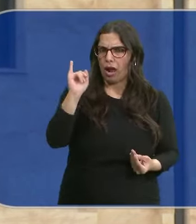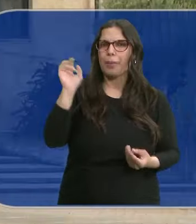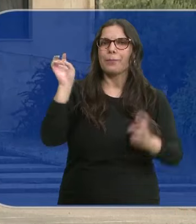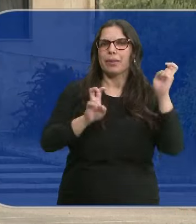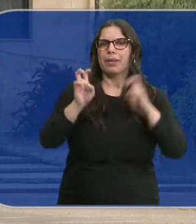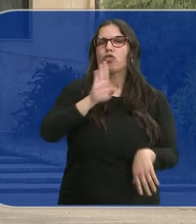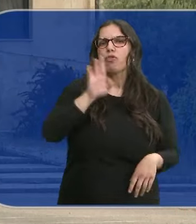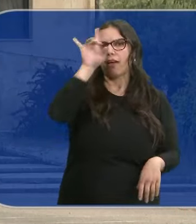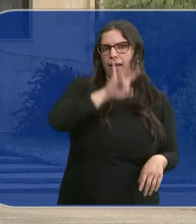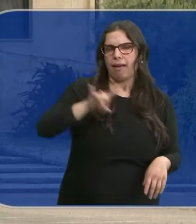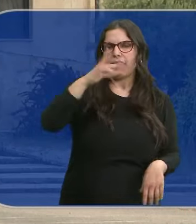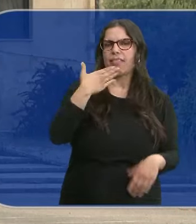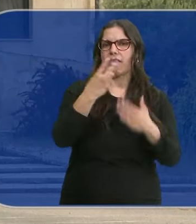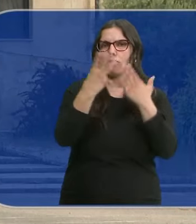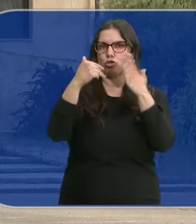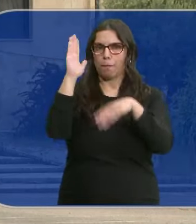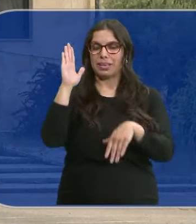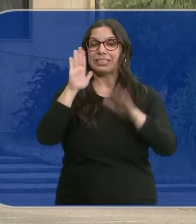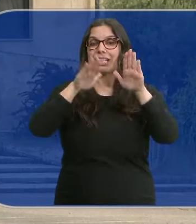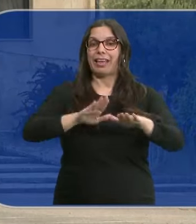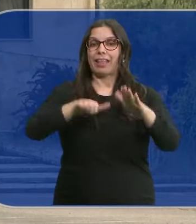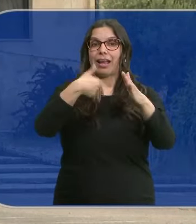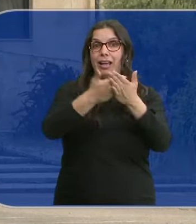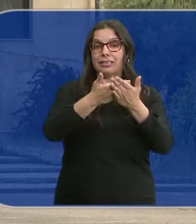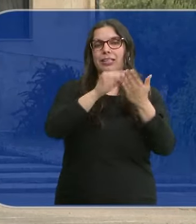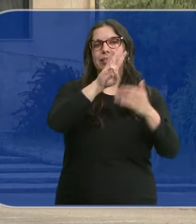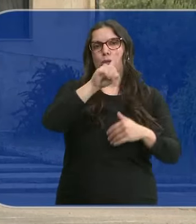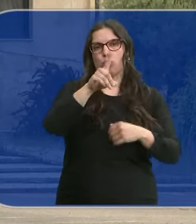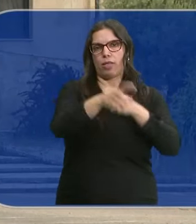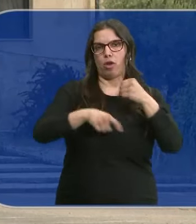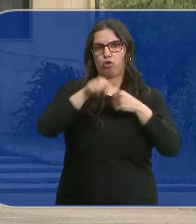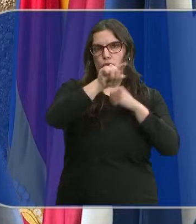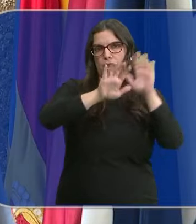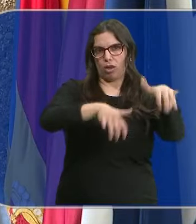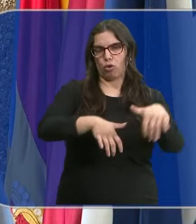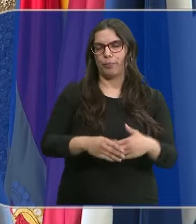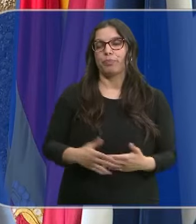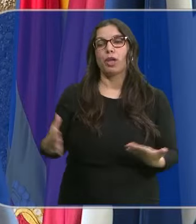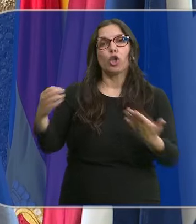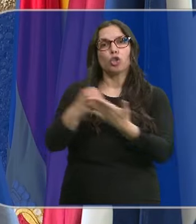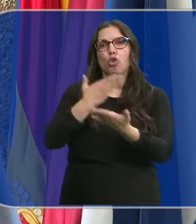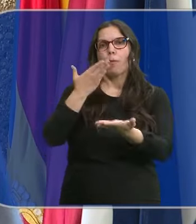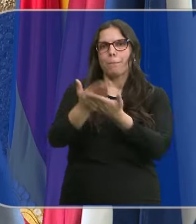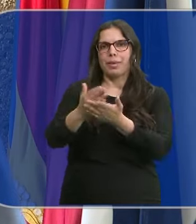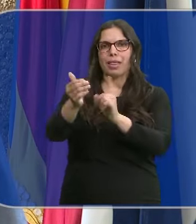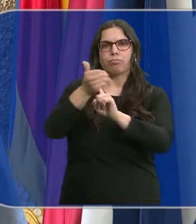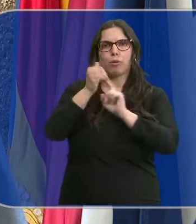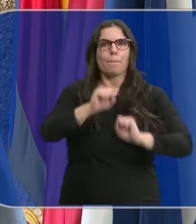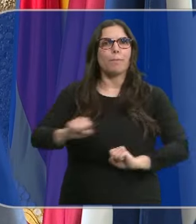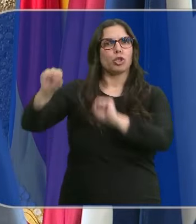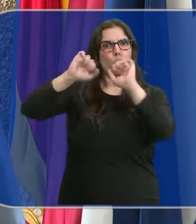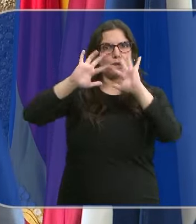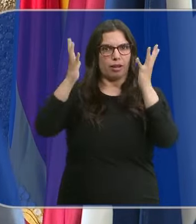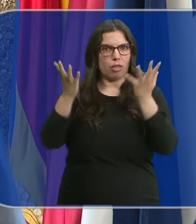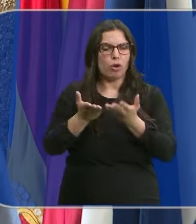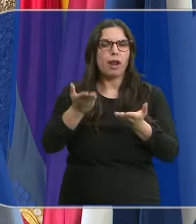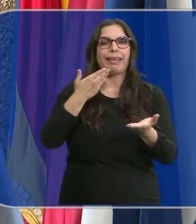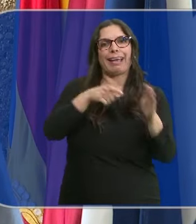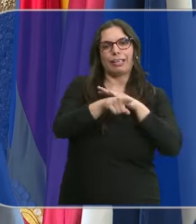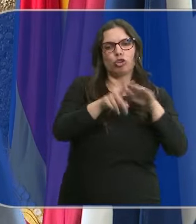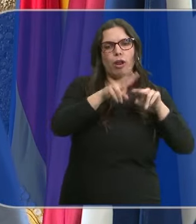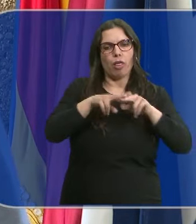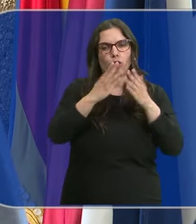de Canarias, mayores de edad y estarán en León hasta el 31 de agosto. Todos han pedido solicitud de protección internacional y se está gestionando